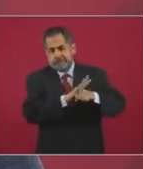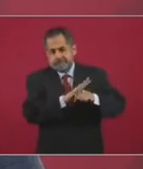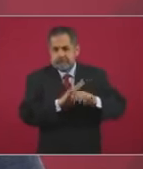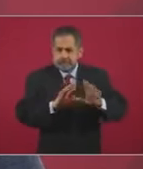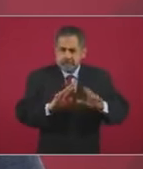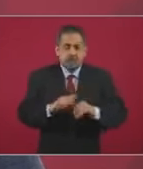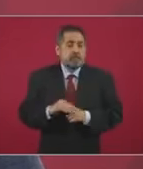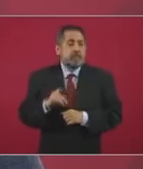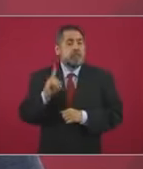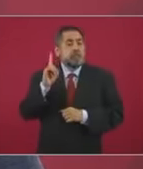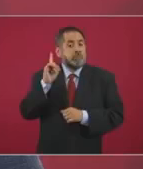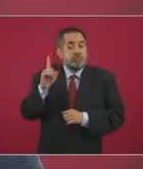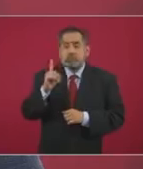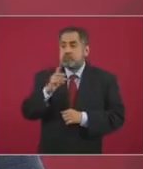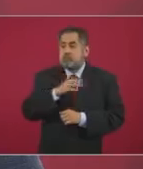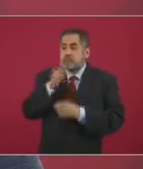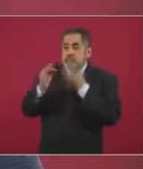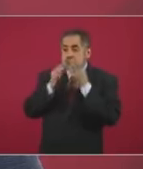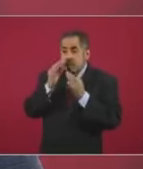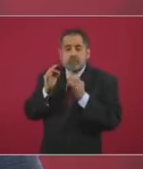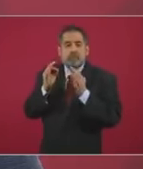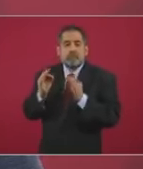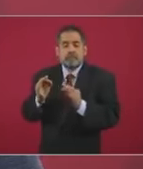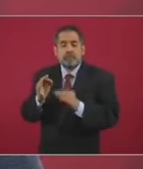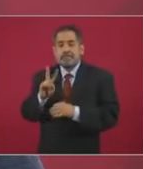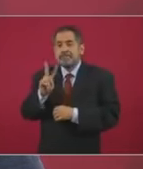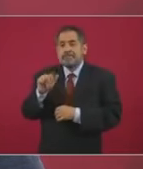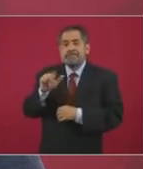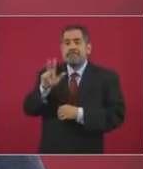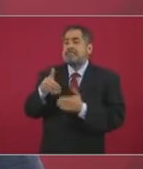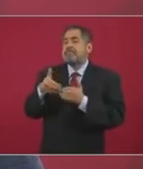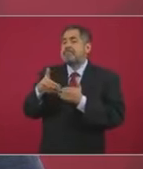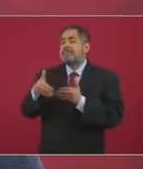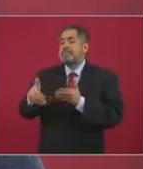noticia es de que estamos en el camino de contar con una o varias